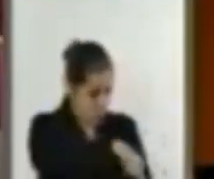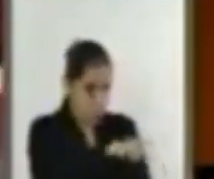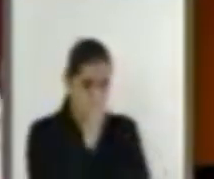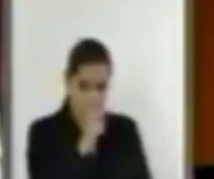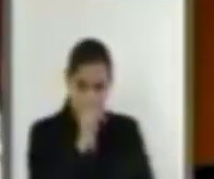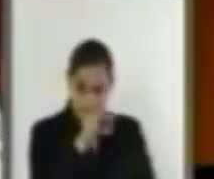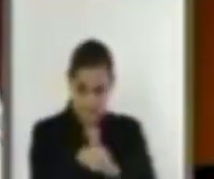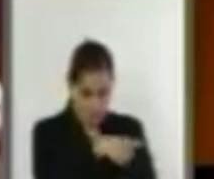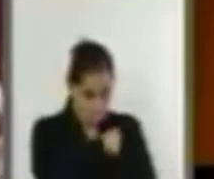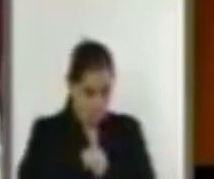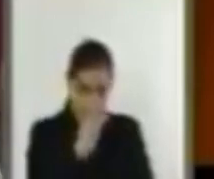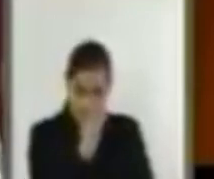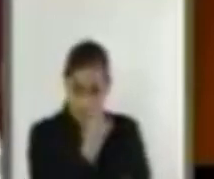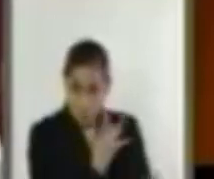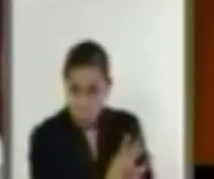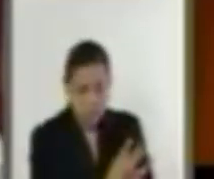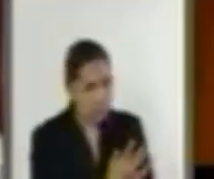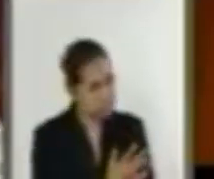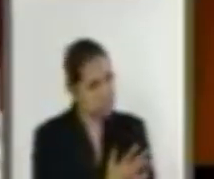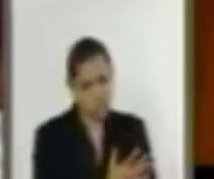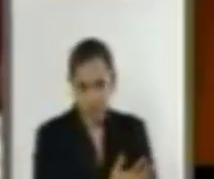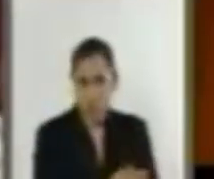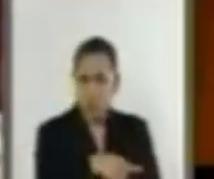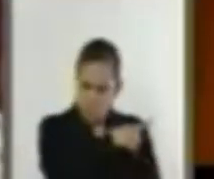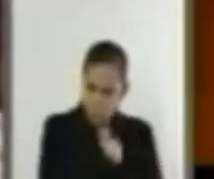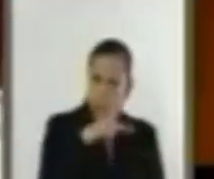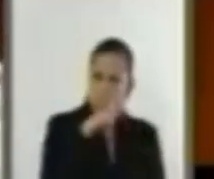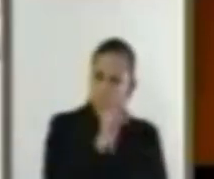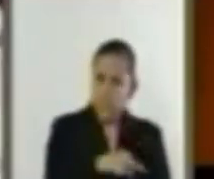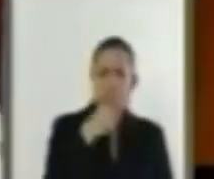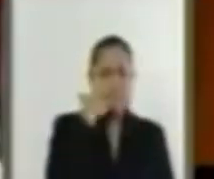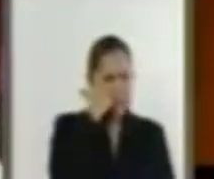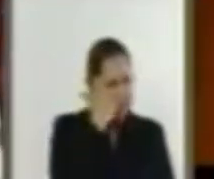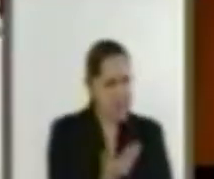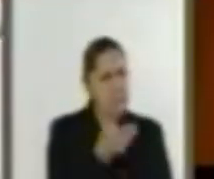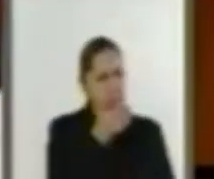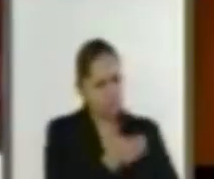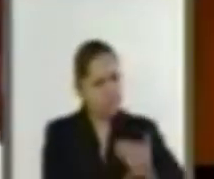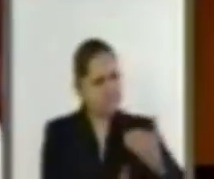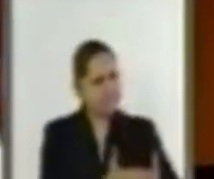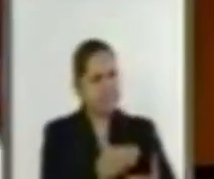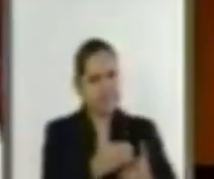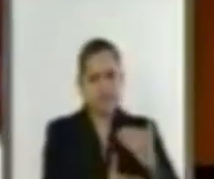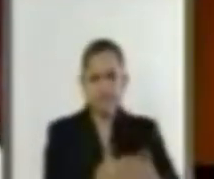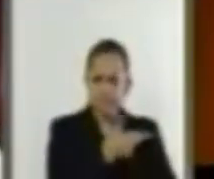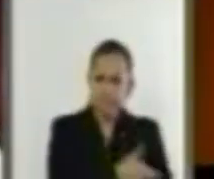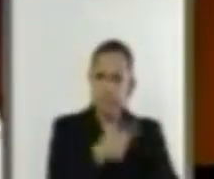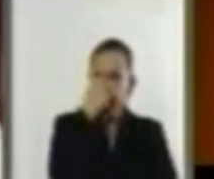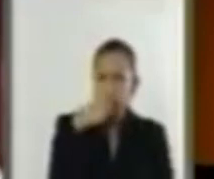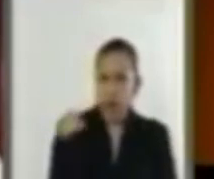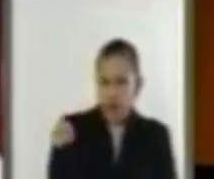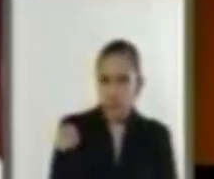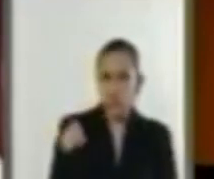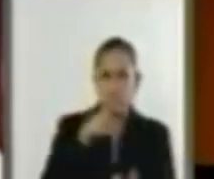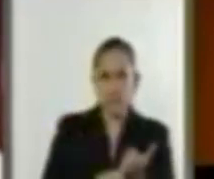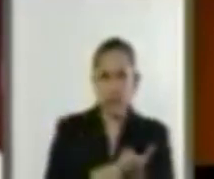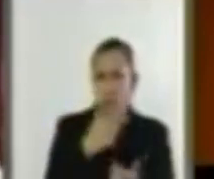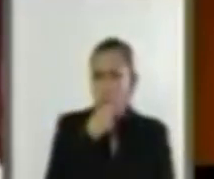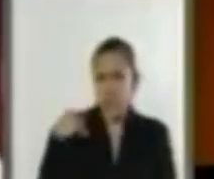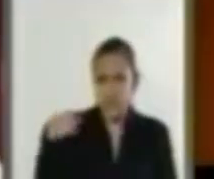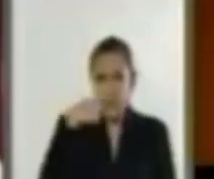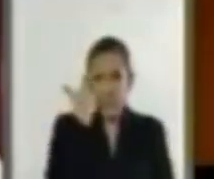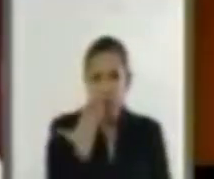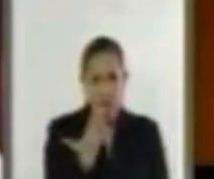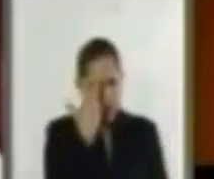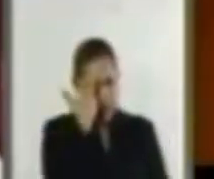una respuesta clara y concreta, Carmen, sí, como presidente del Senado responsable, conducir ciertos